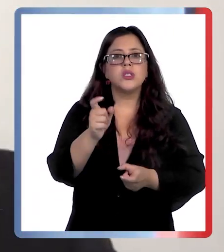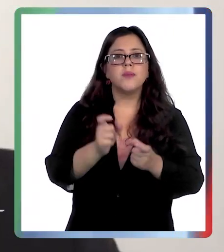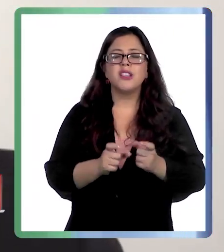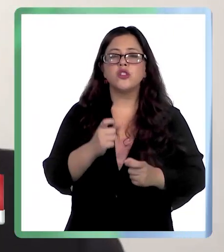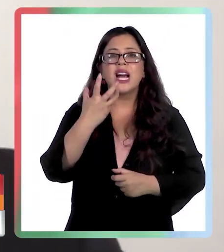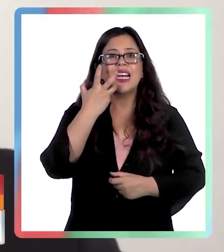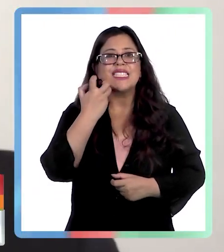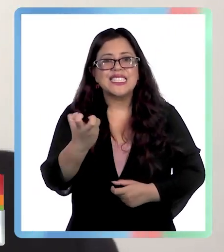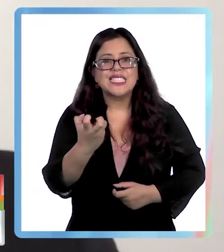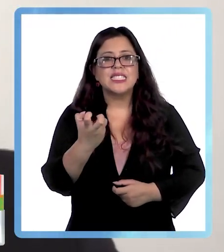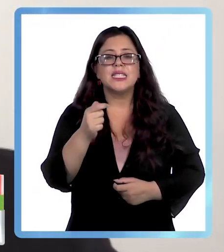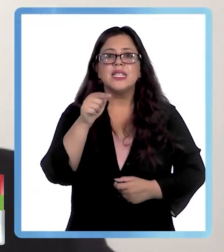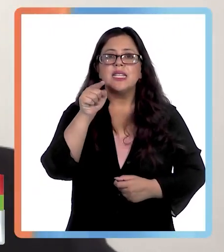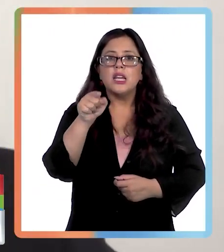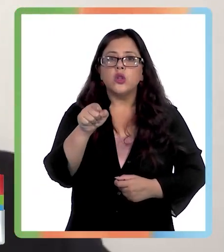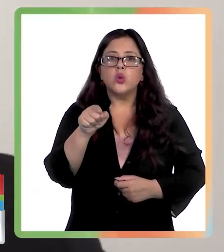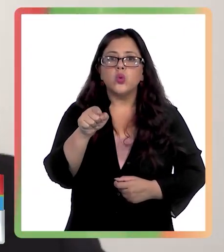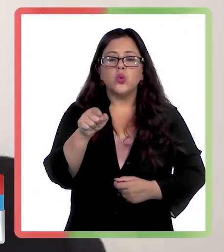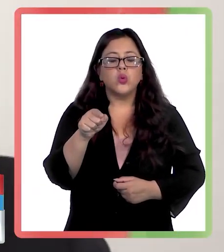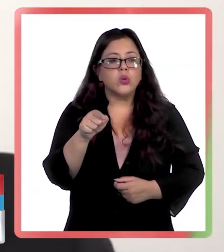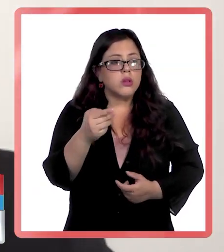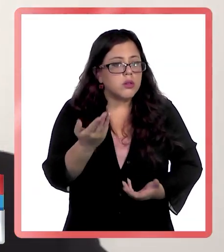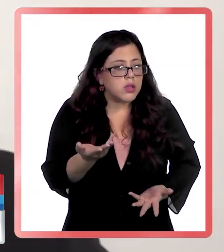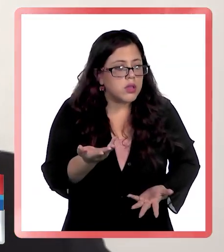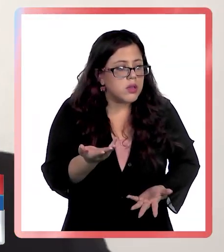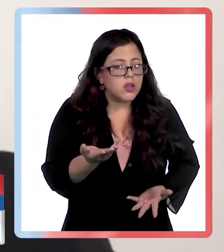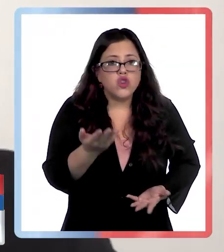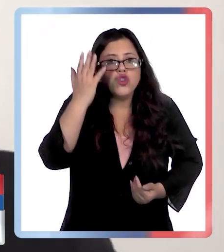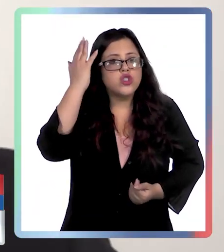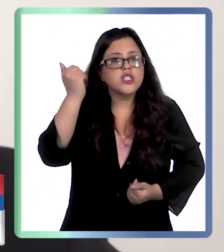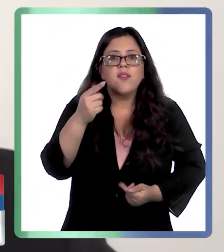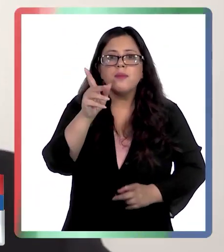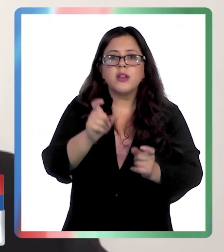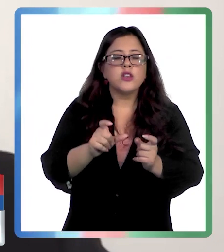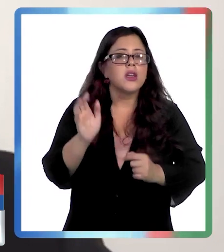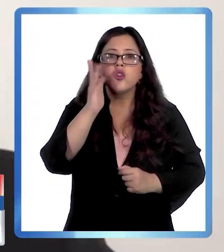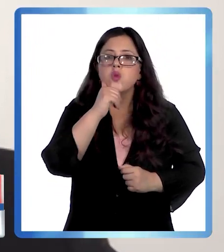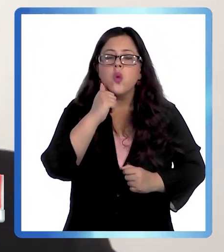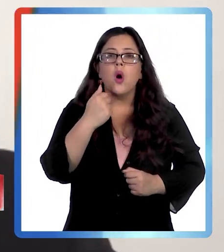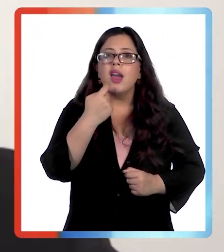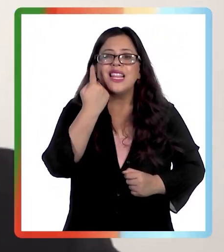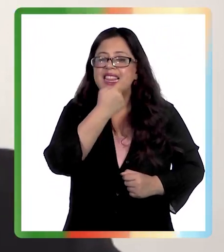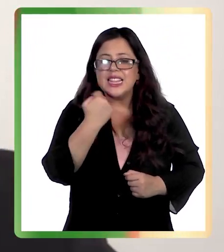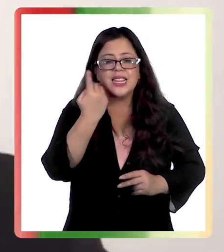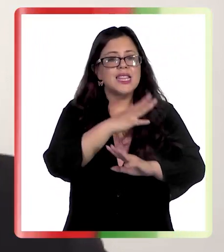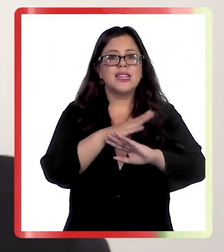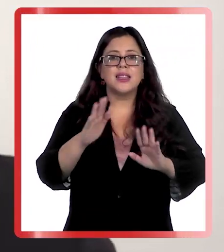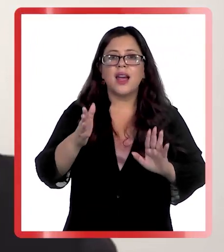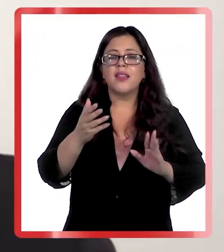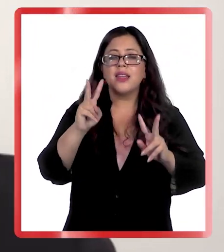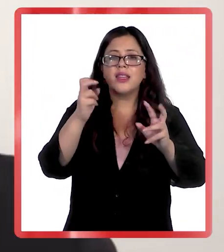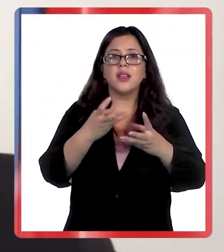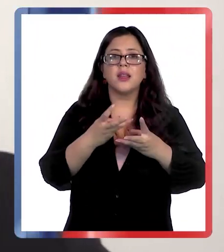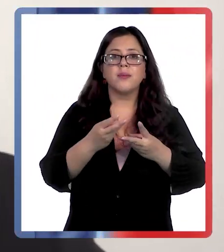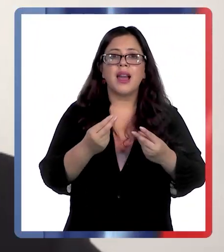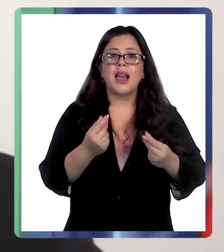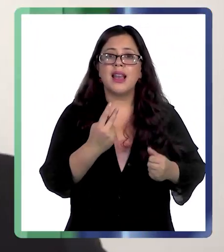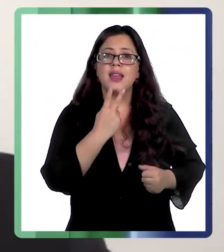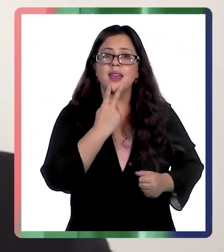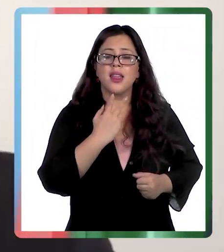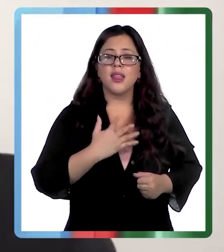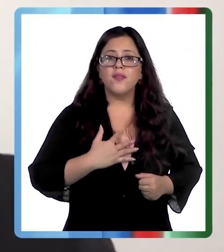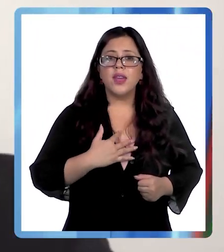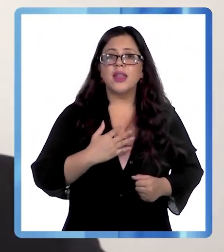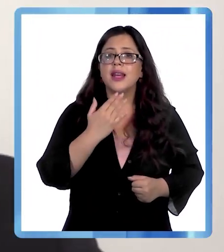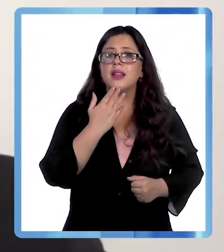desdentados totales que tú te mueres gente que no tiene ningún diente Y eso calidad de vida